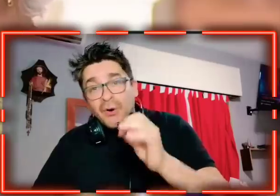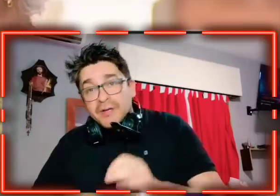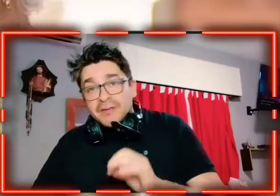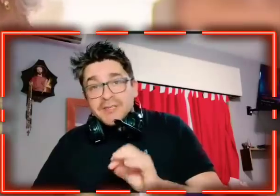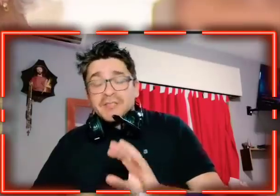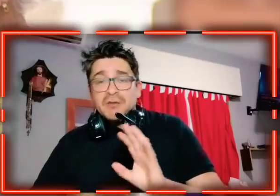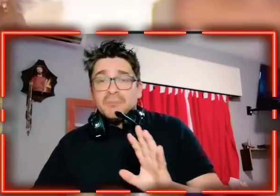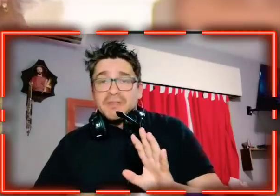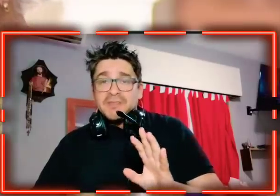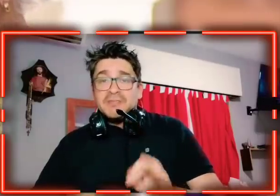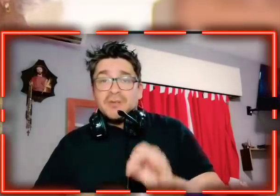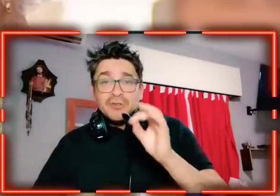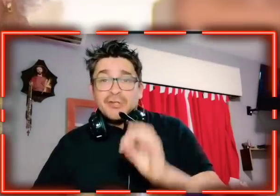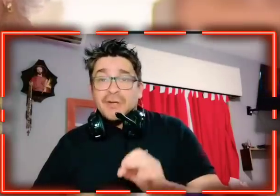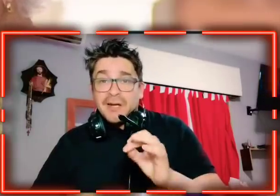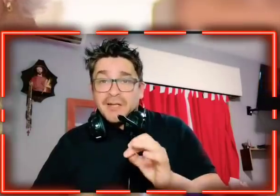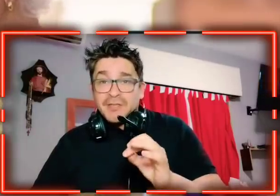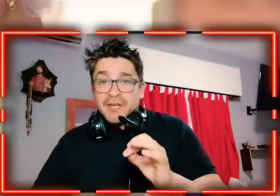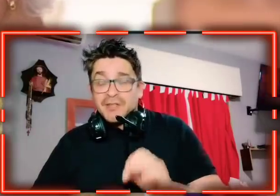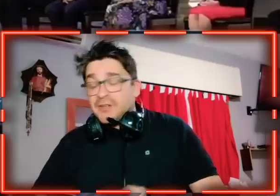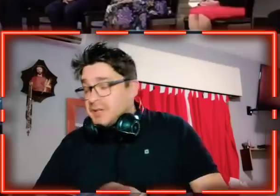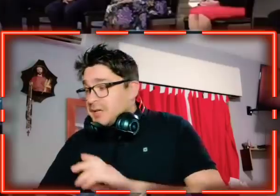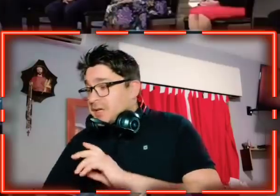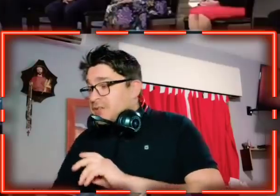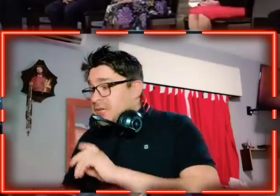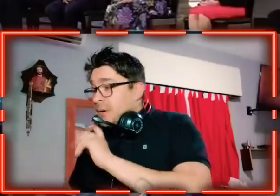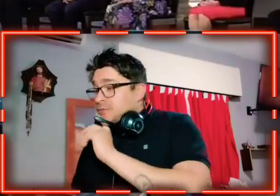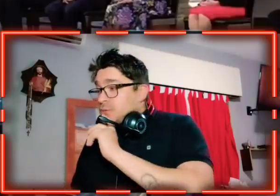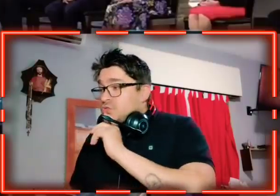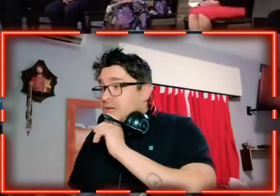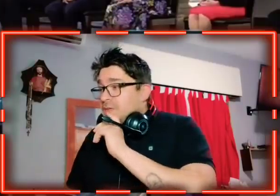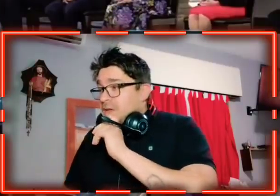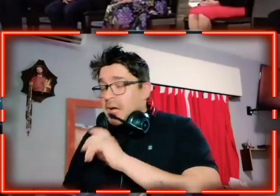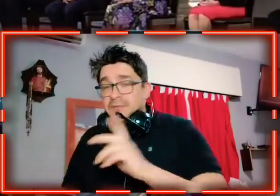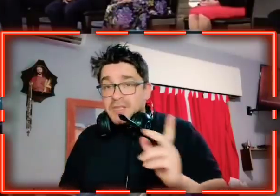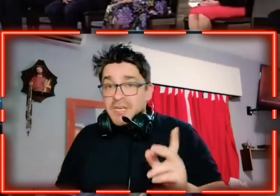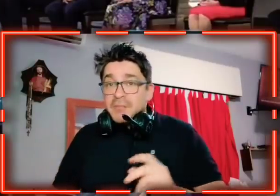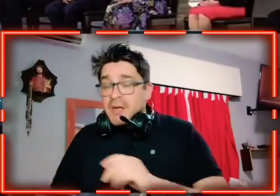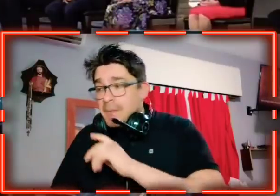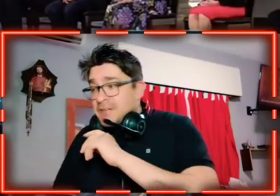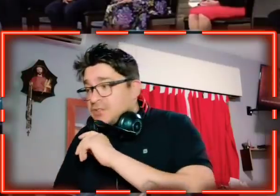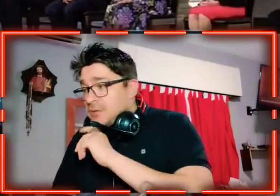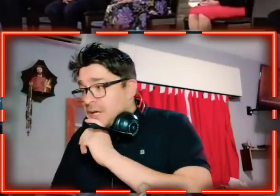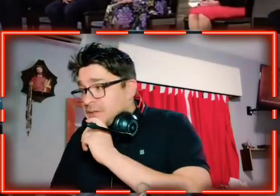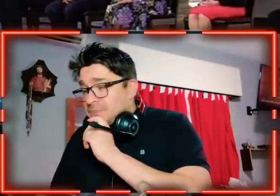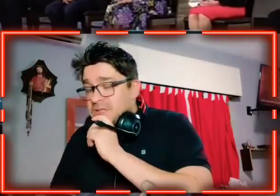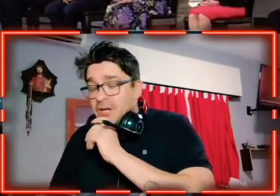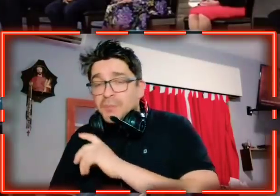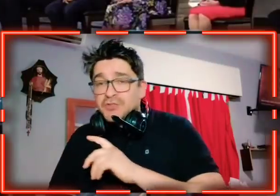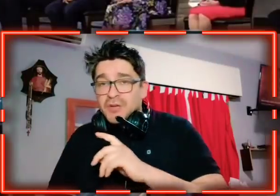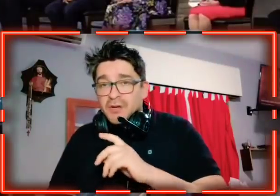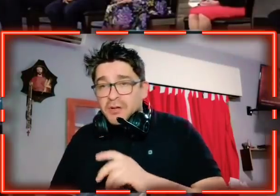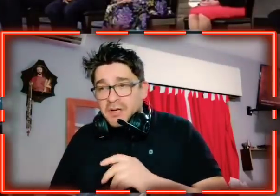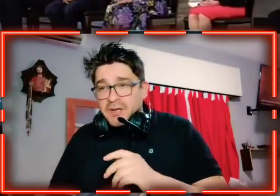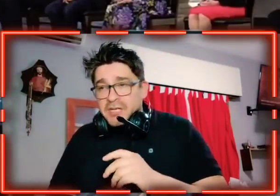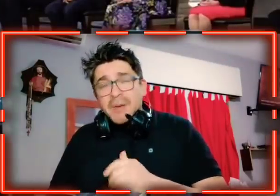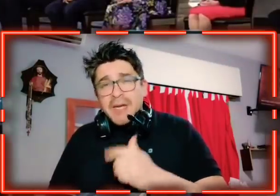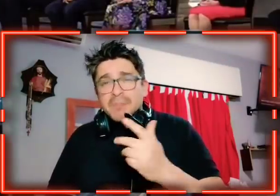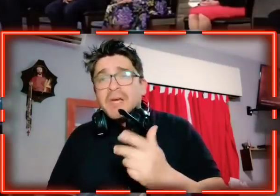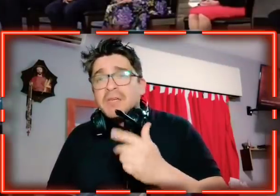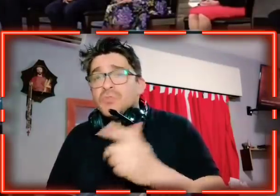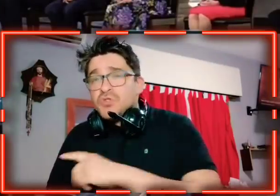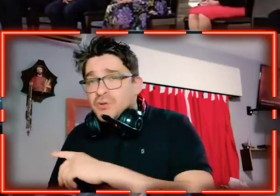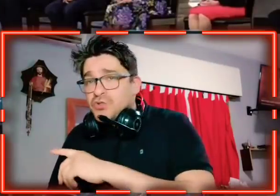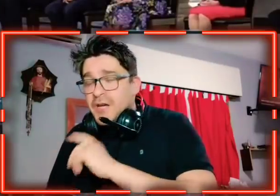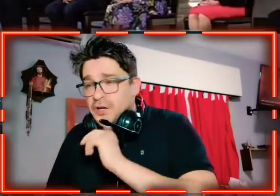correspondía. Hoy en día tienen un presidente con todas las letras, ¿no? Gente, vamos a escuchar, antes de irme, a Marcelo Ebrard y a López Obrador, que